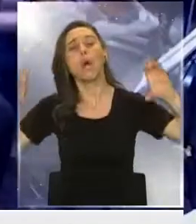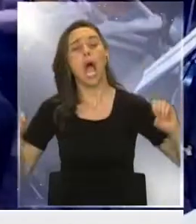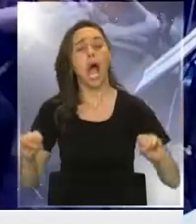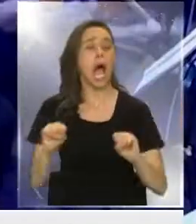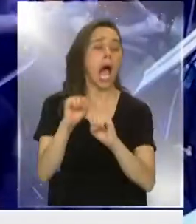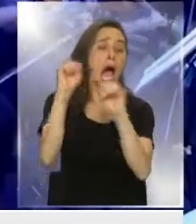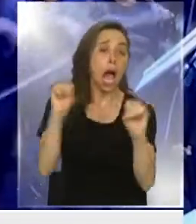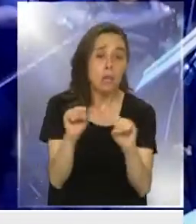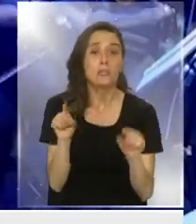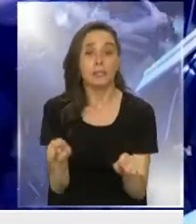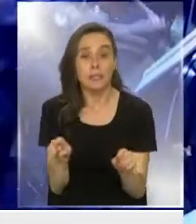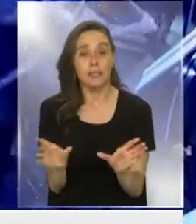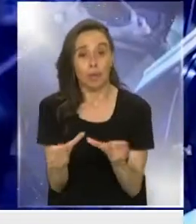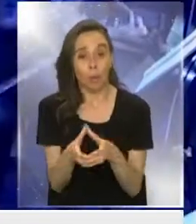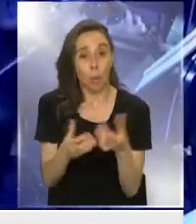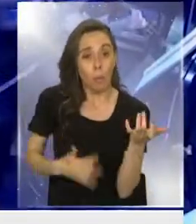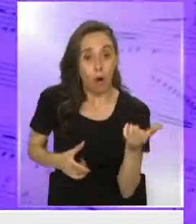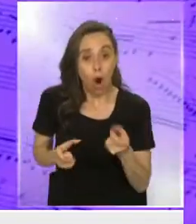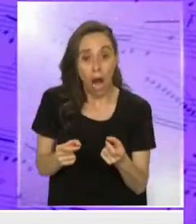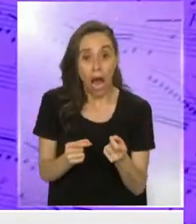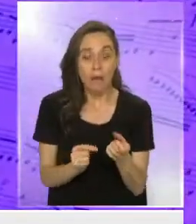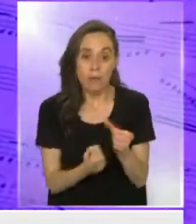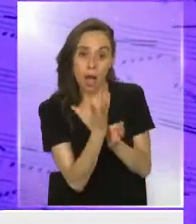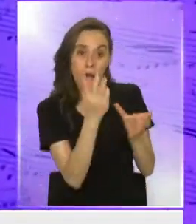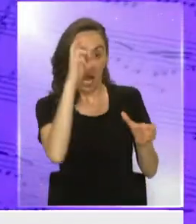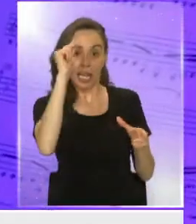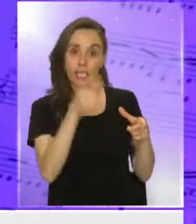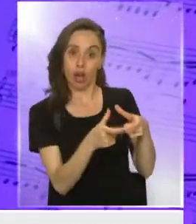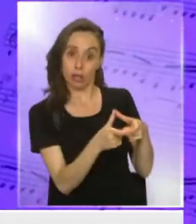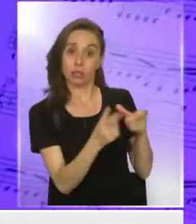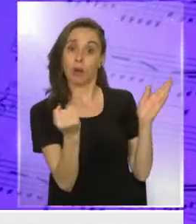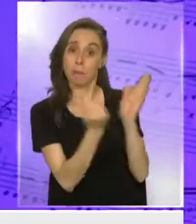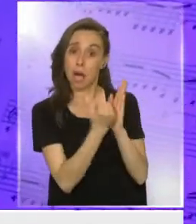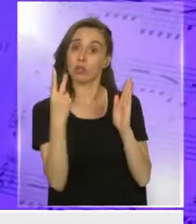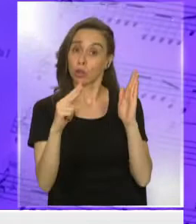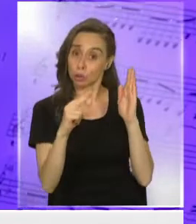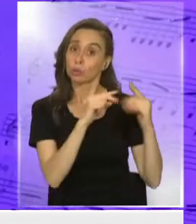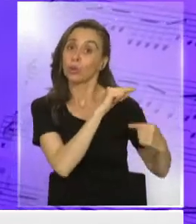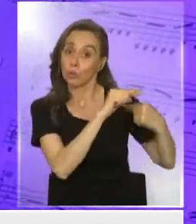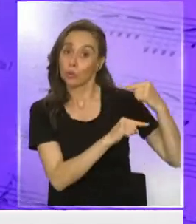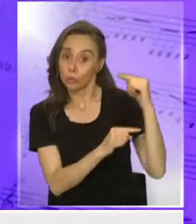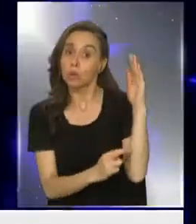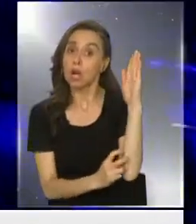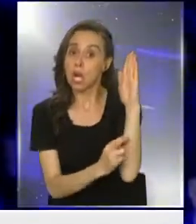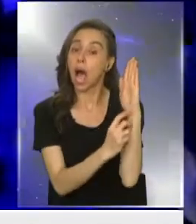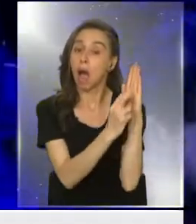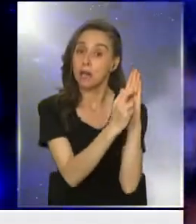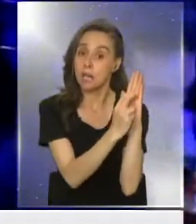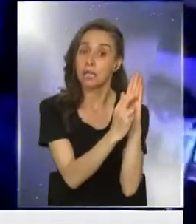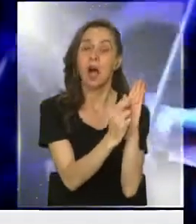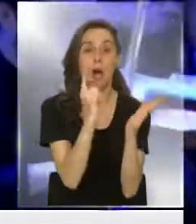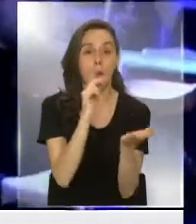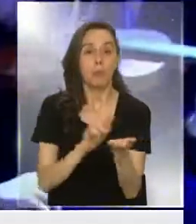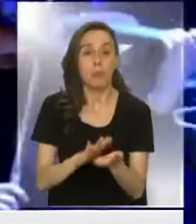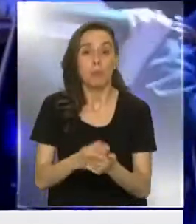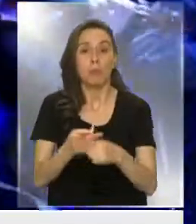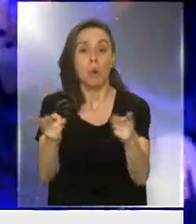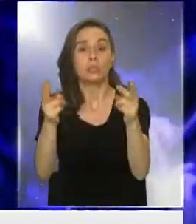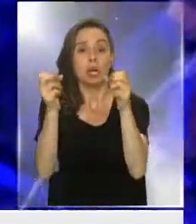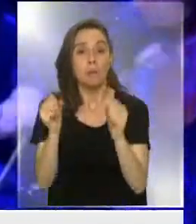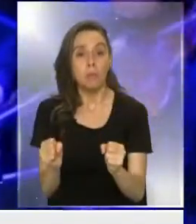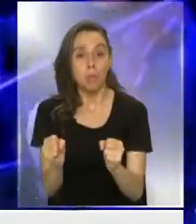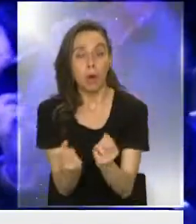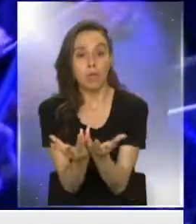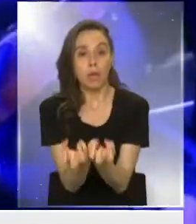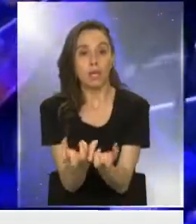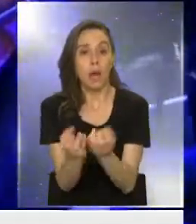De esa forma, los Jaivas crearon una obra que no solo marcó la carrera de ellos como grupo, también dejó de manifiesto la capacidad de